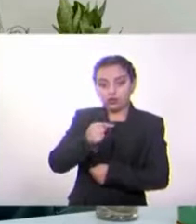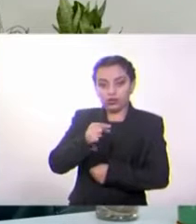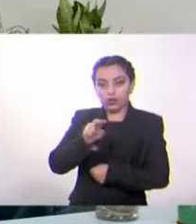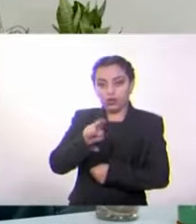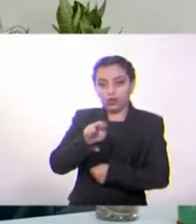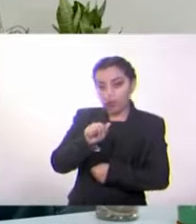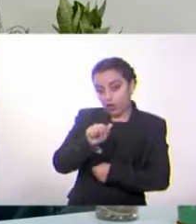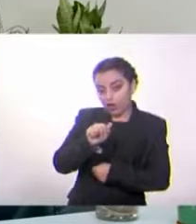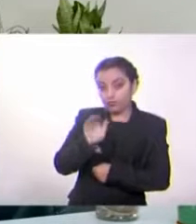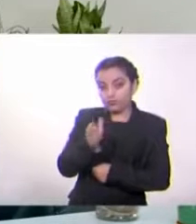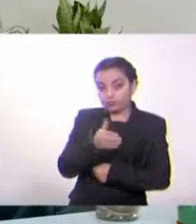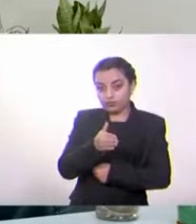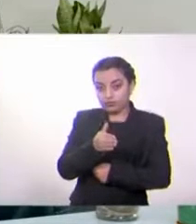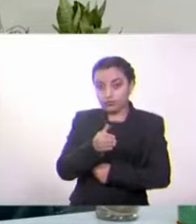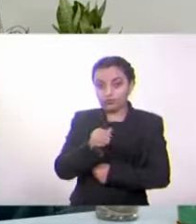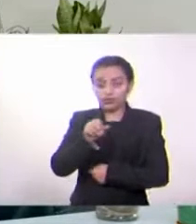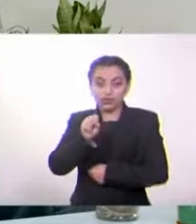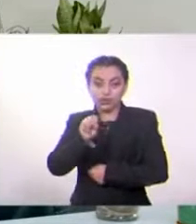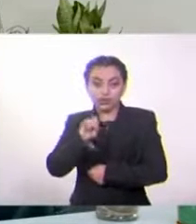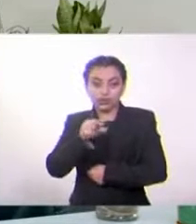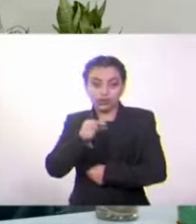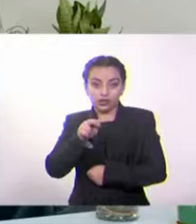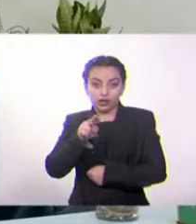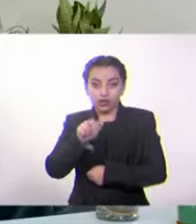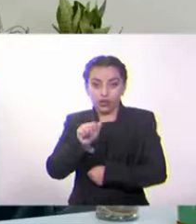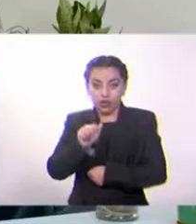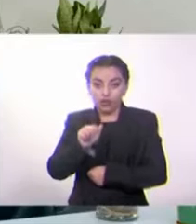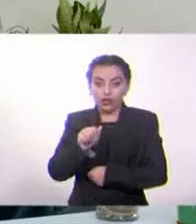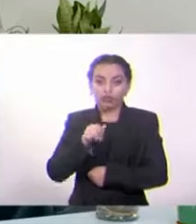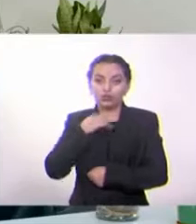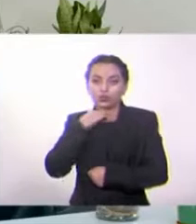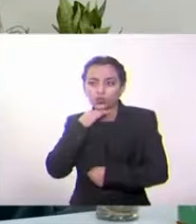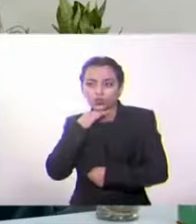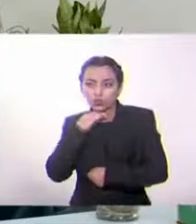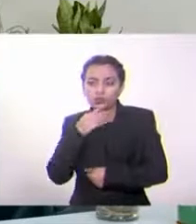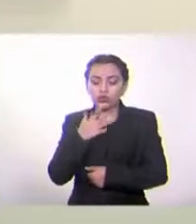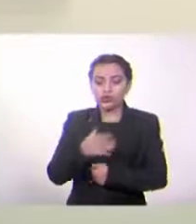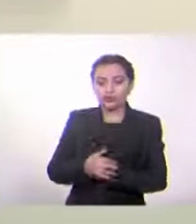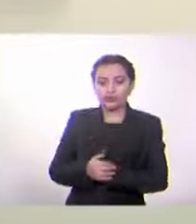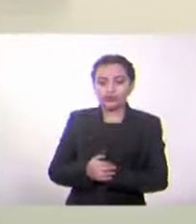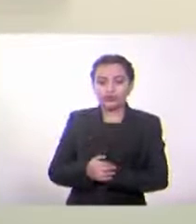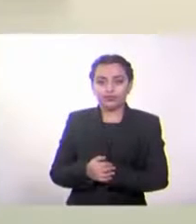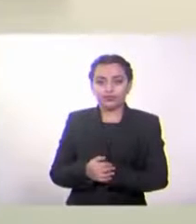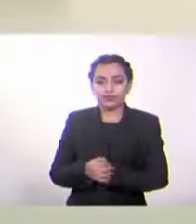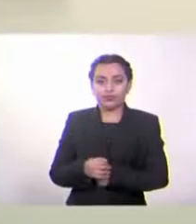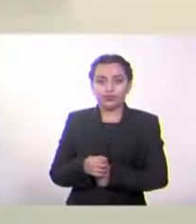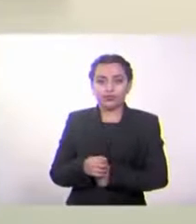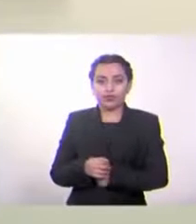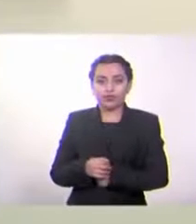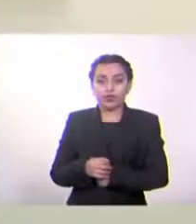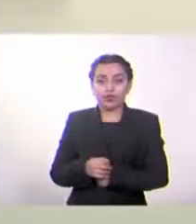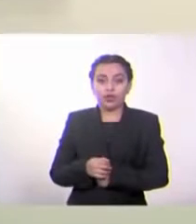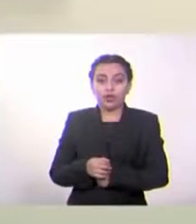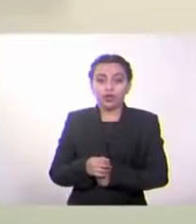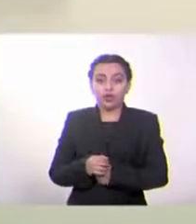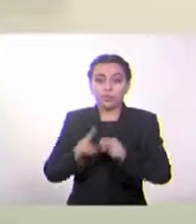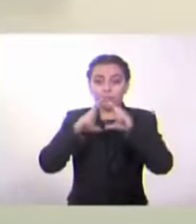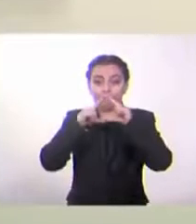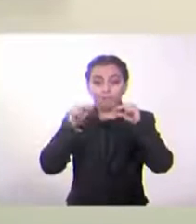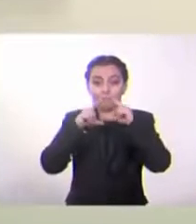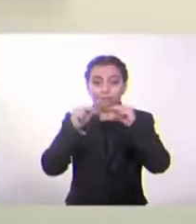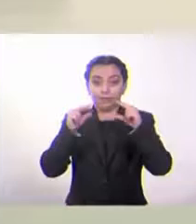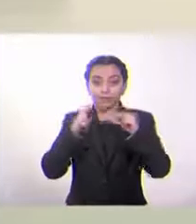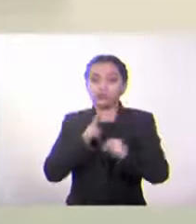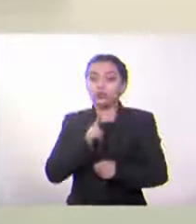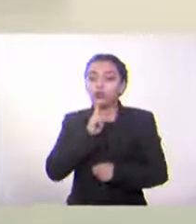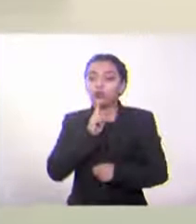como sucia, cigua, cegua. En Nicaragua también como cigua o ciguanaba. Esto